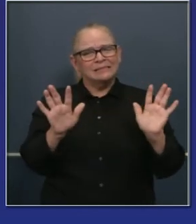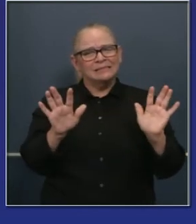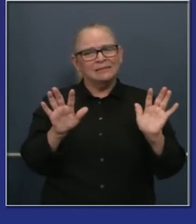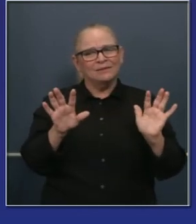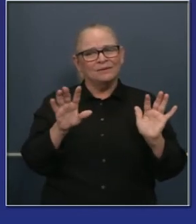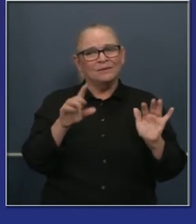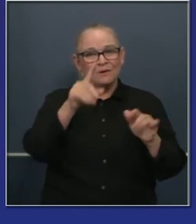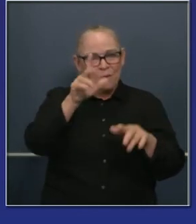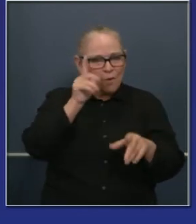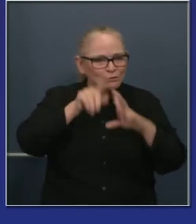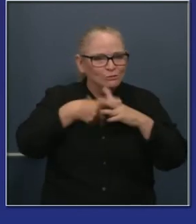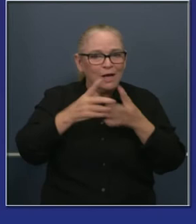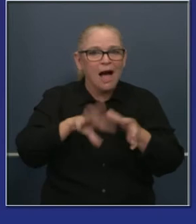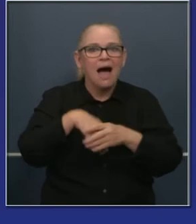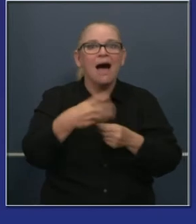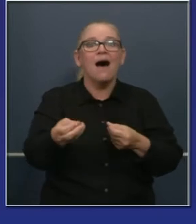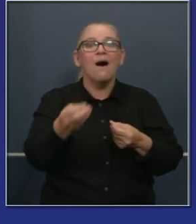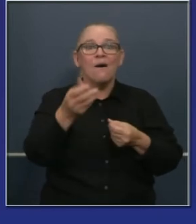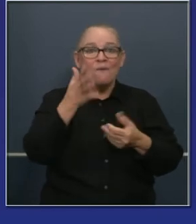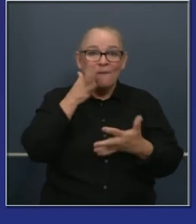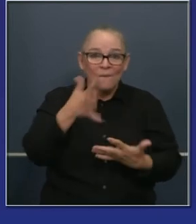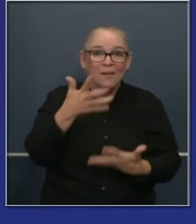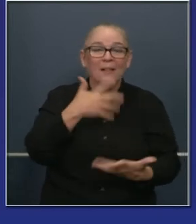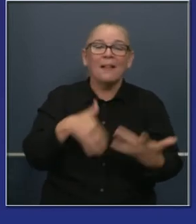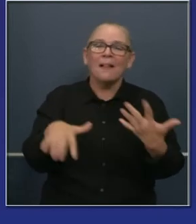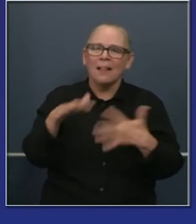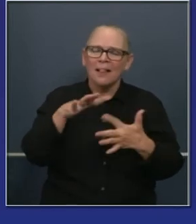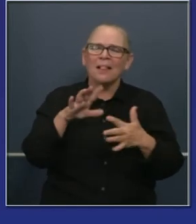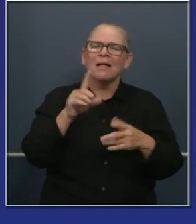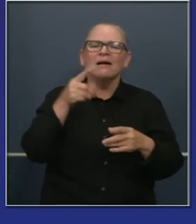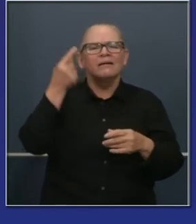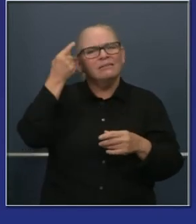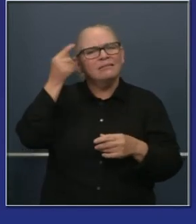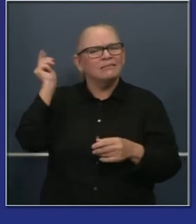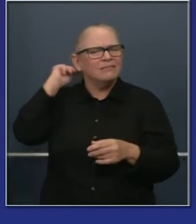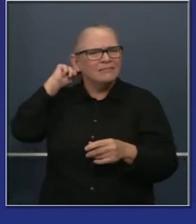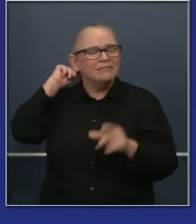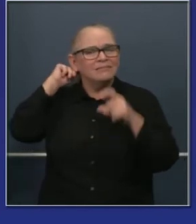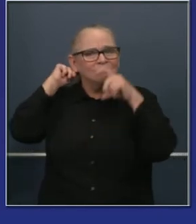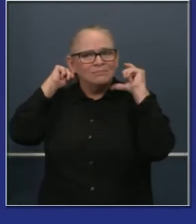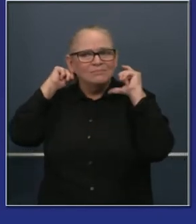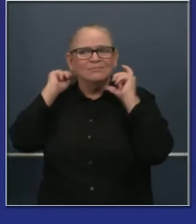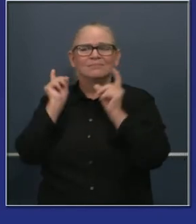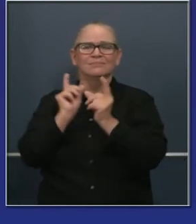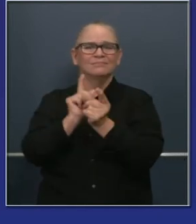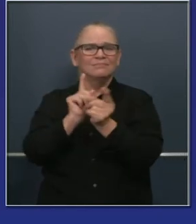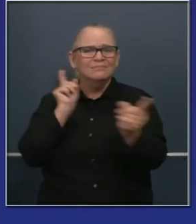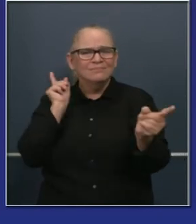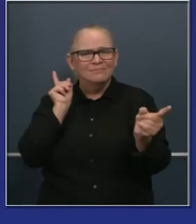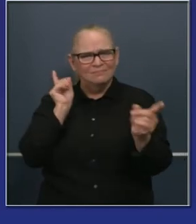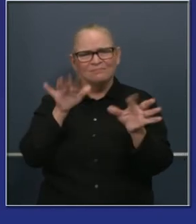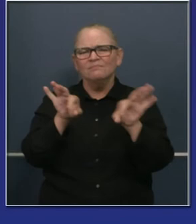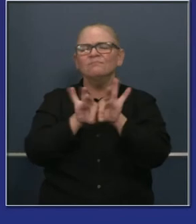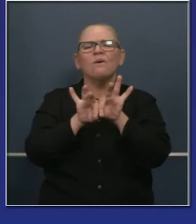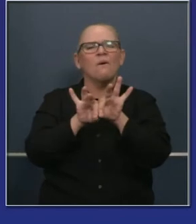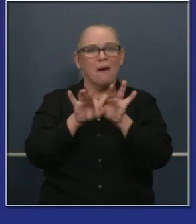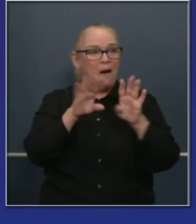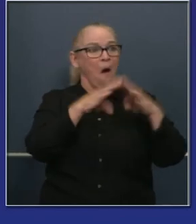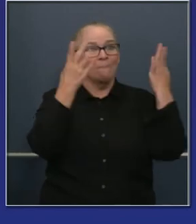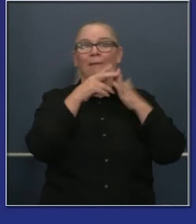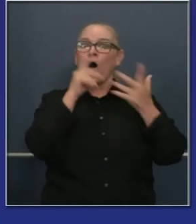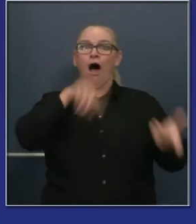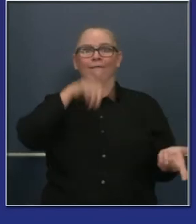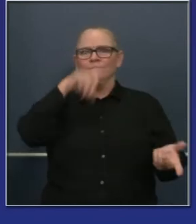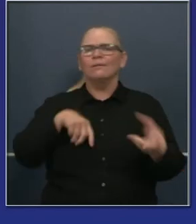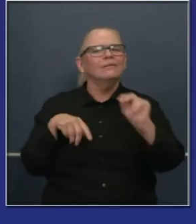la gente se estará mezclando con otras personas que no son miembros de su familia eso cuando aumente ponerse la máscara será tan fundamental